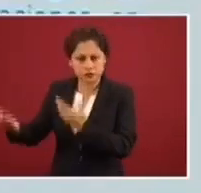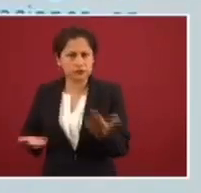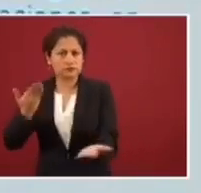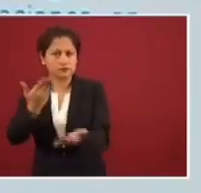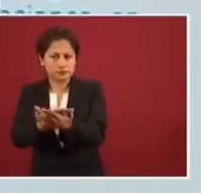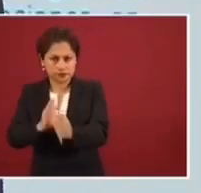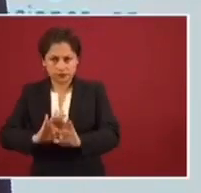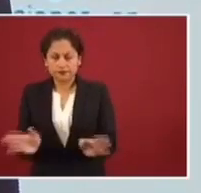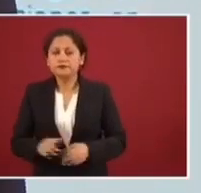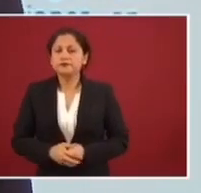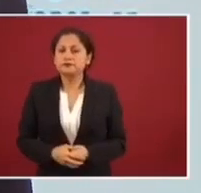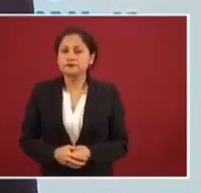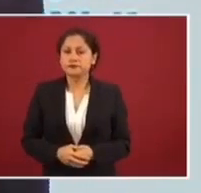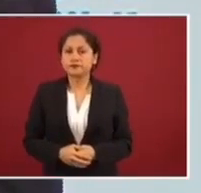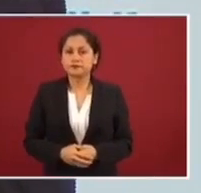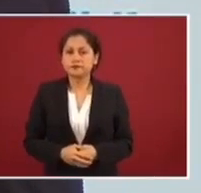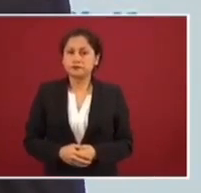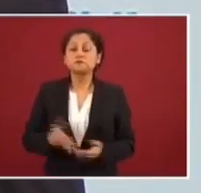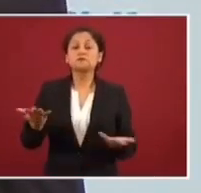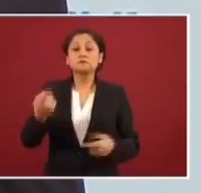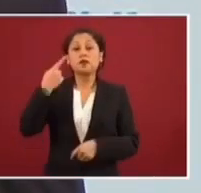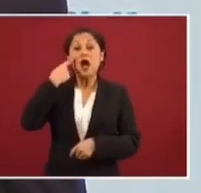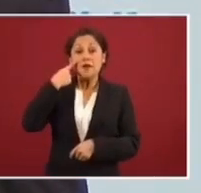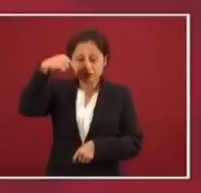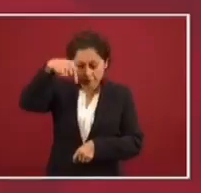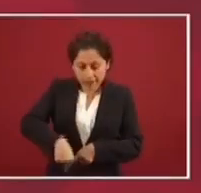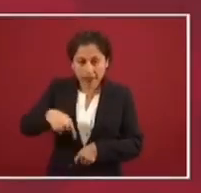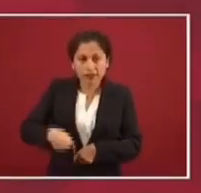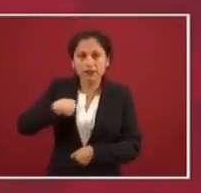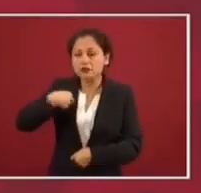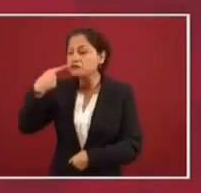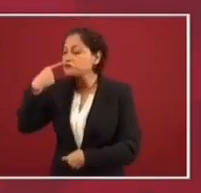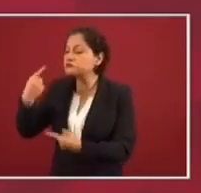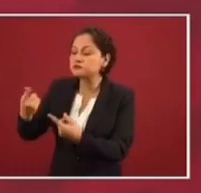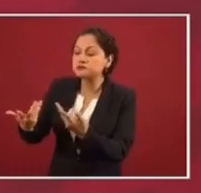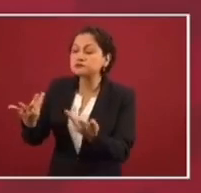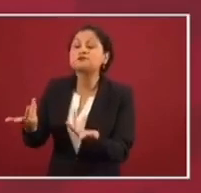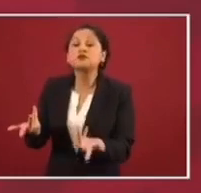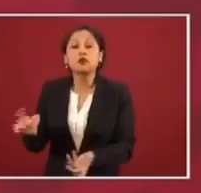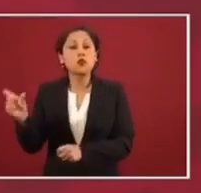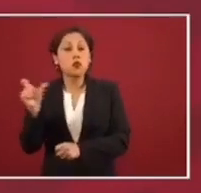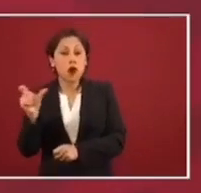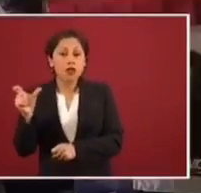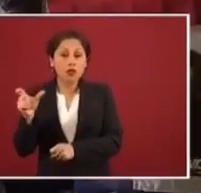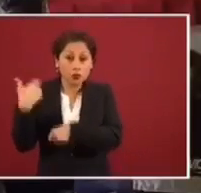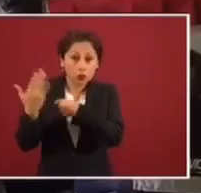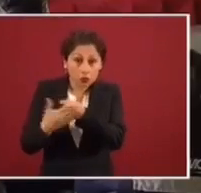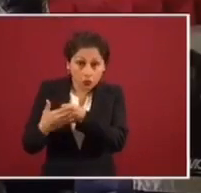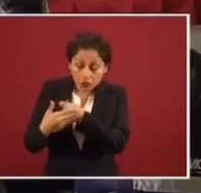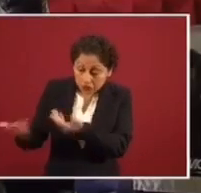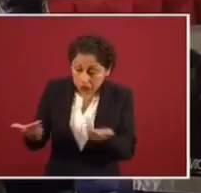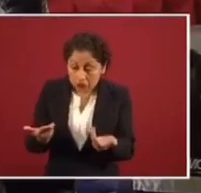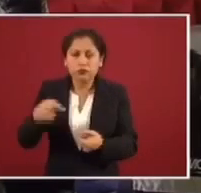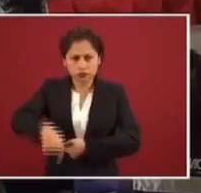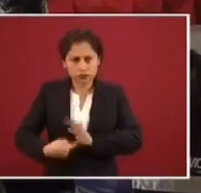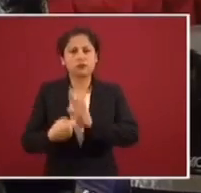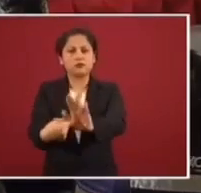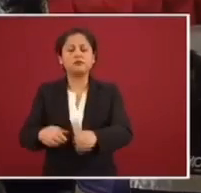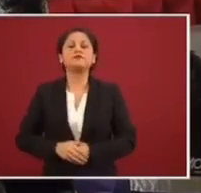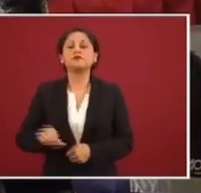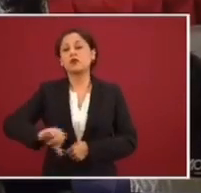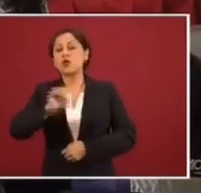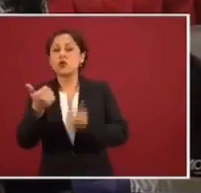y vamos a estar aquí dándole seguimiento para ver cuándo esto se cumple. PRD no